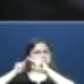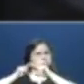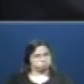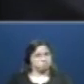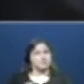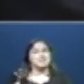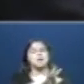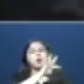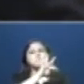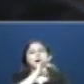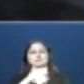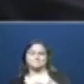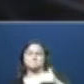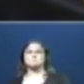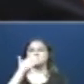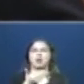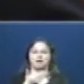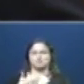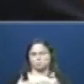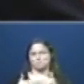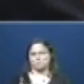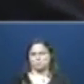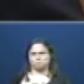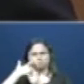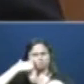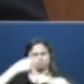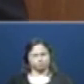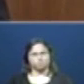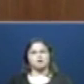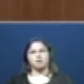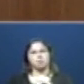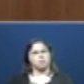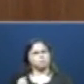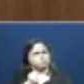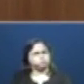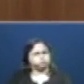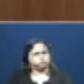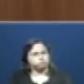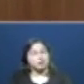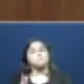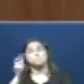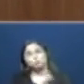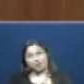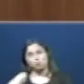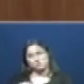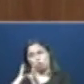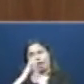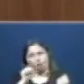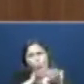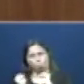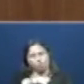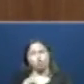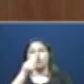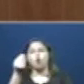para impulsar hacia el futuro con toda decisión y convicción y con el mayor acuerdo posible las que consideramos